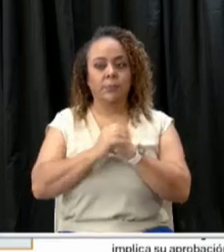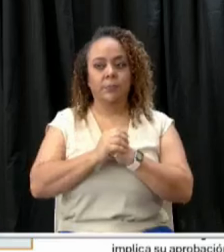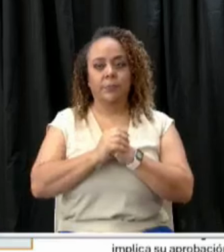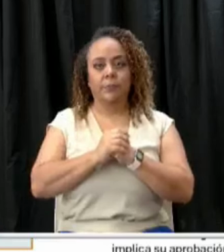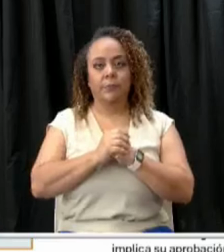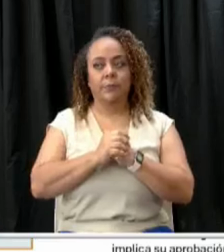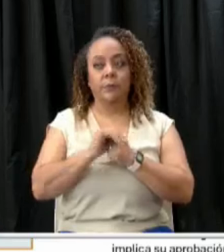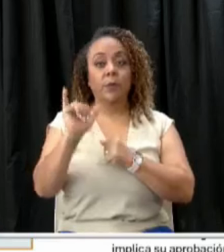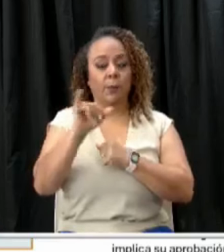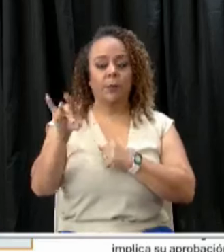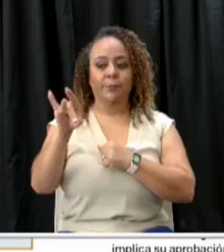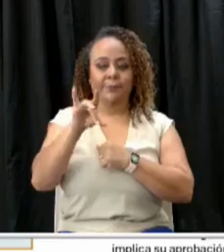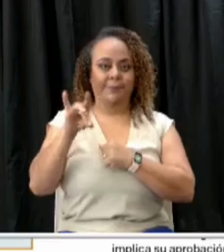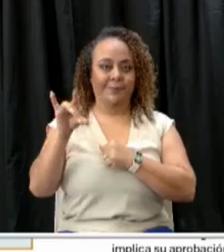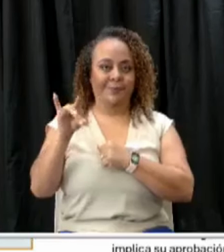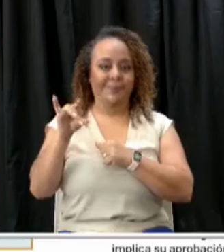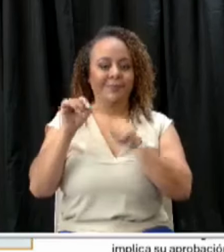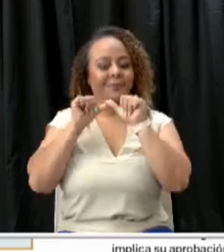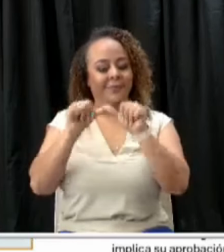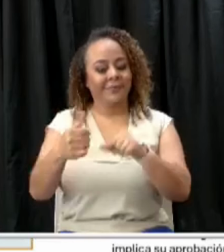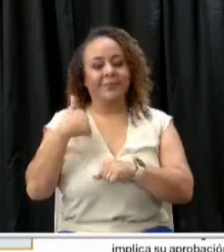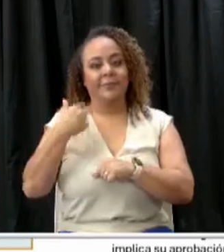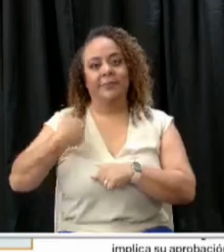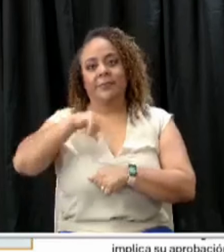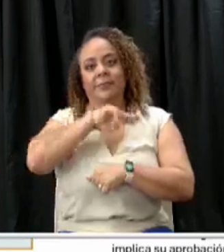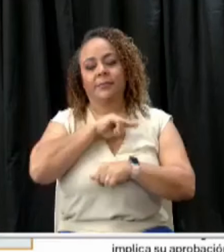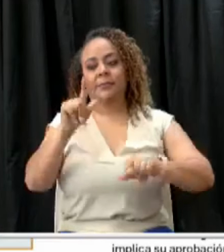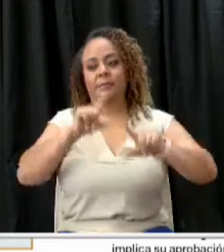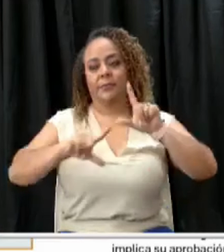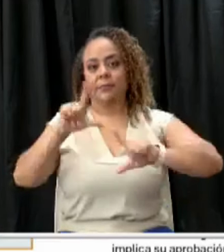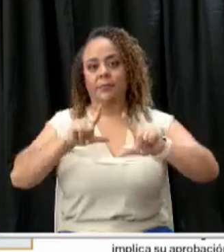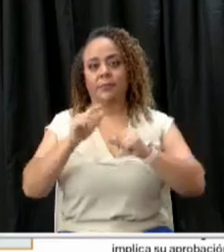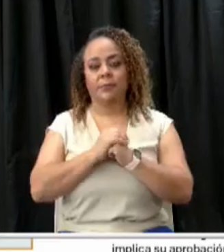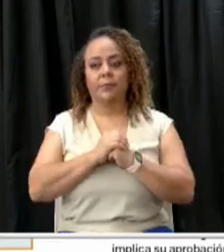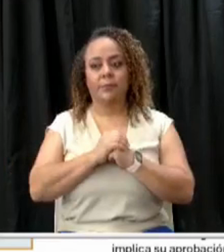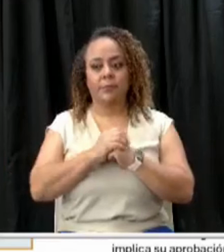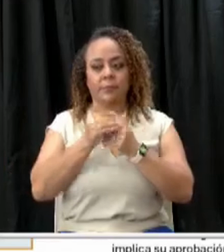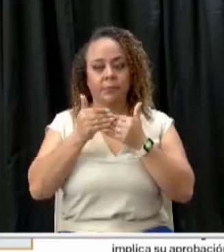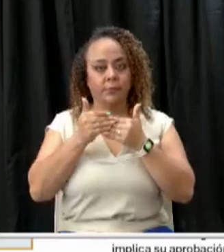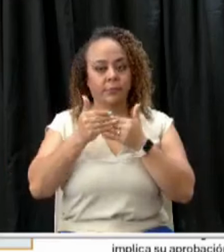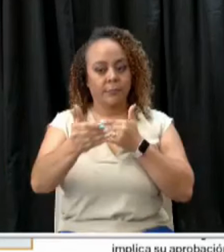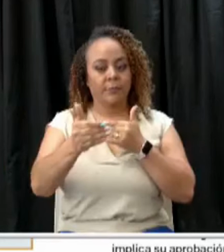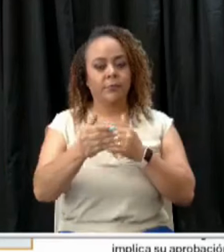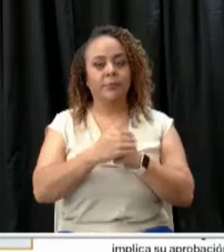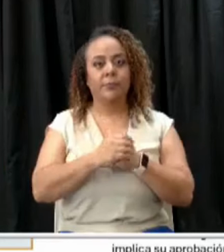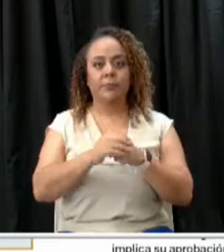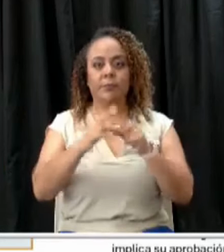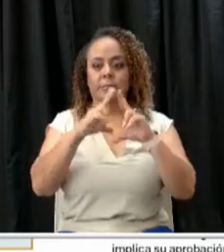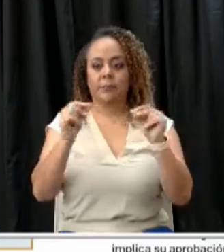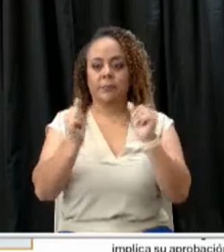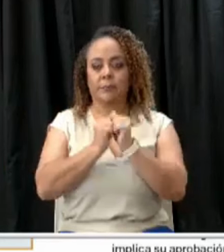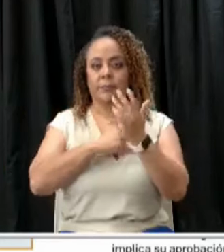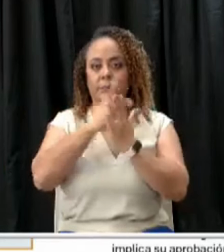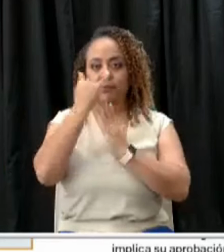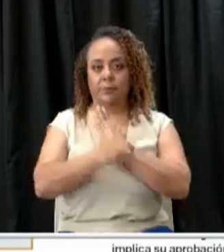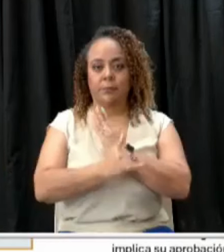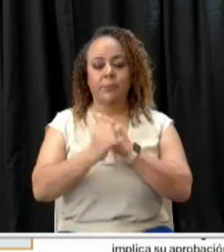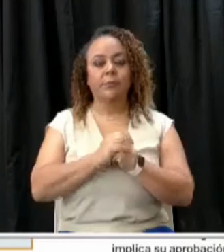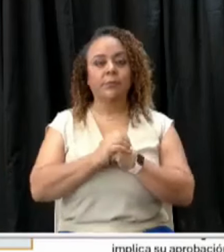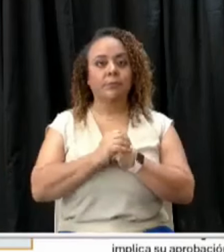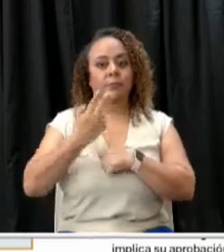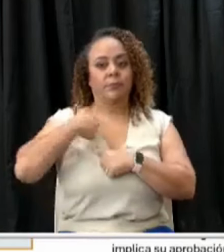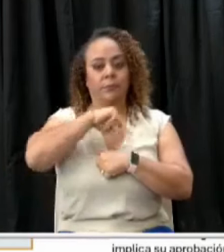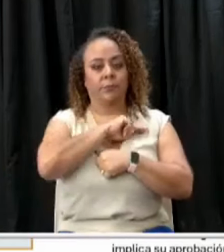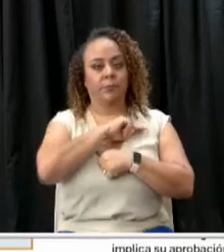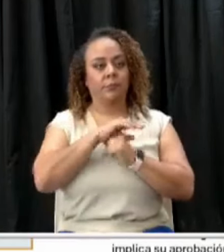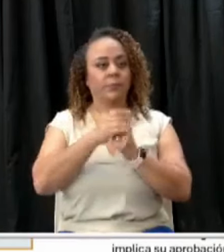salineras. Entonces, seguimos teniendo nuestro laboratorio en Adelante en Nicaragua con el proyecto Press for Change. Lo que